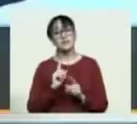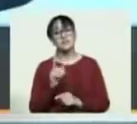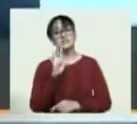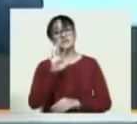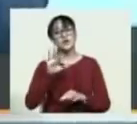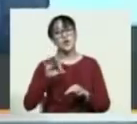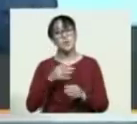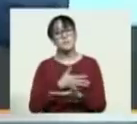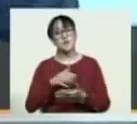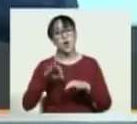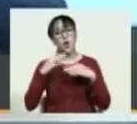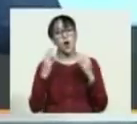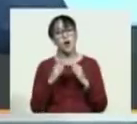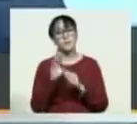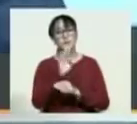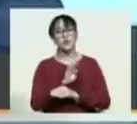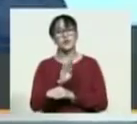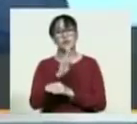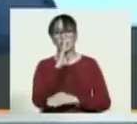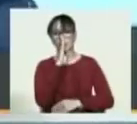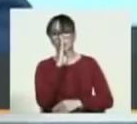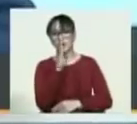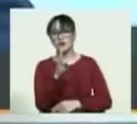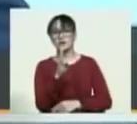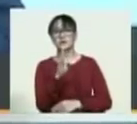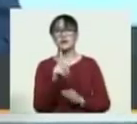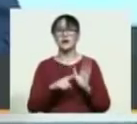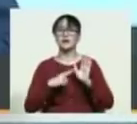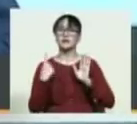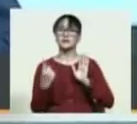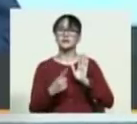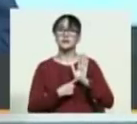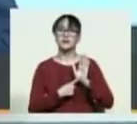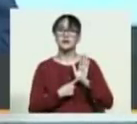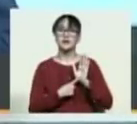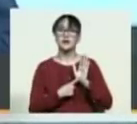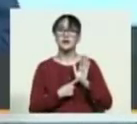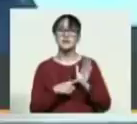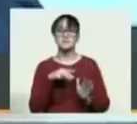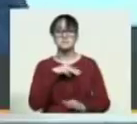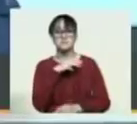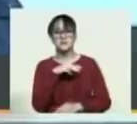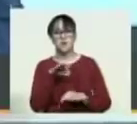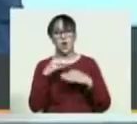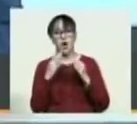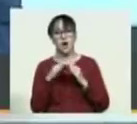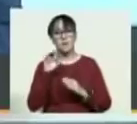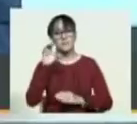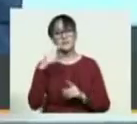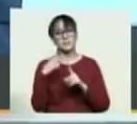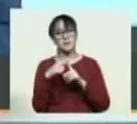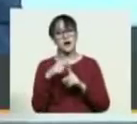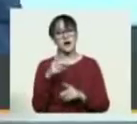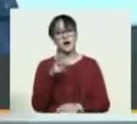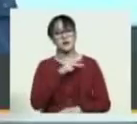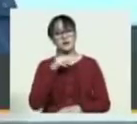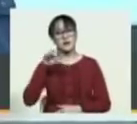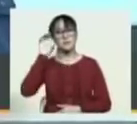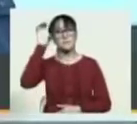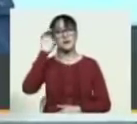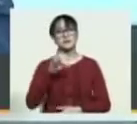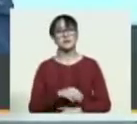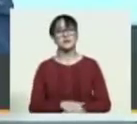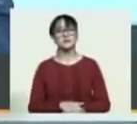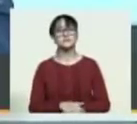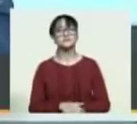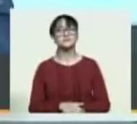de hogares protegidos de manera directa, de manera integral, por la Gran Misión Hogares de la Patria y el carnet de la patria. Por eso